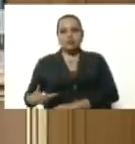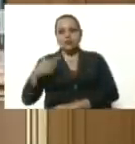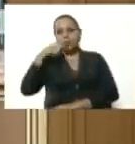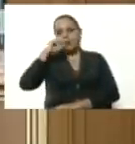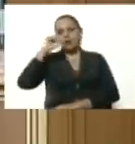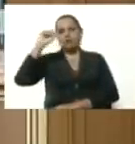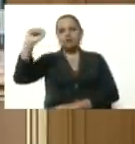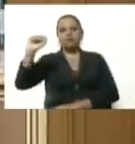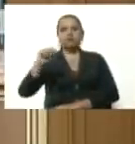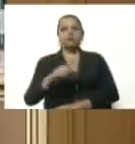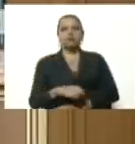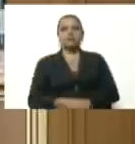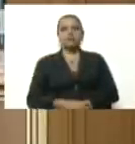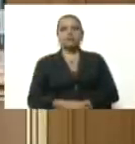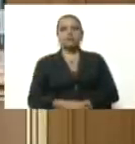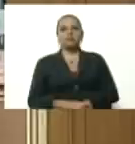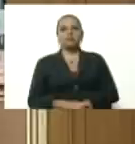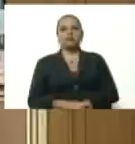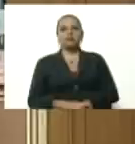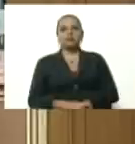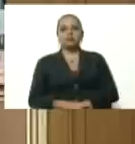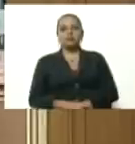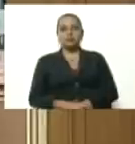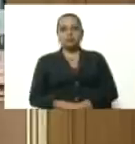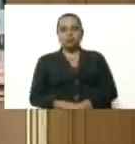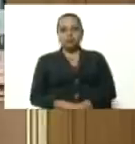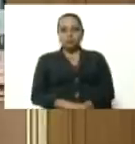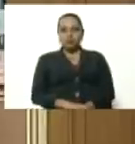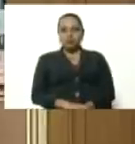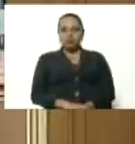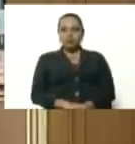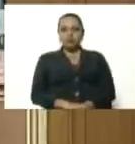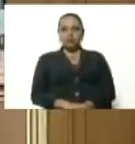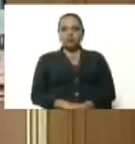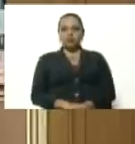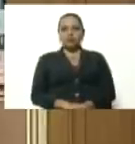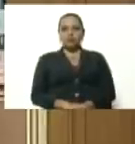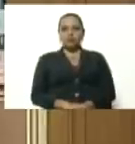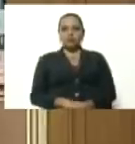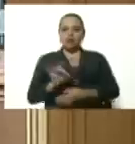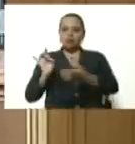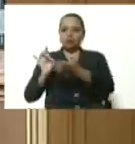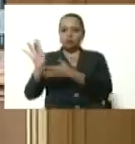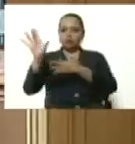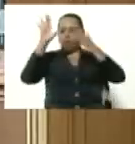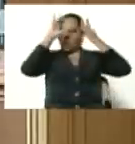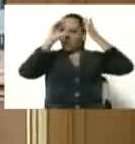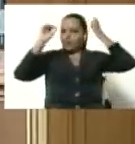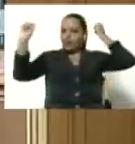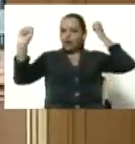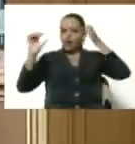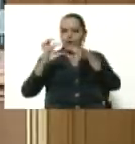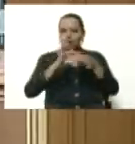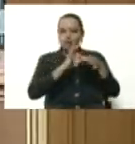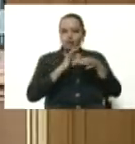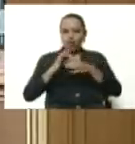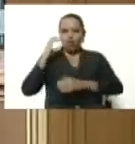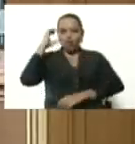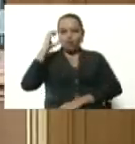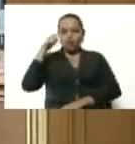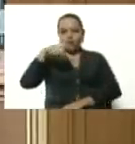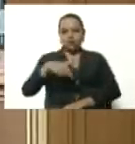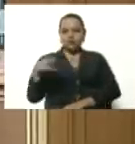República, Nicolás Maduro Moros, de expulsar a la embajadora de la Unión Europea en nuestro